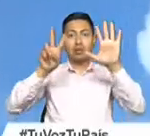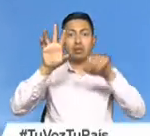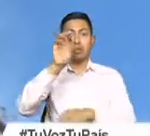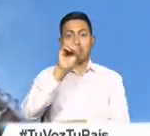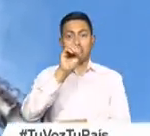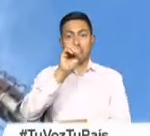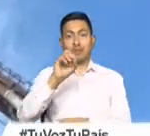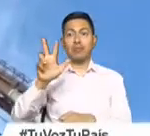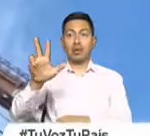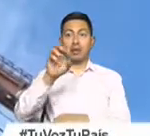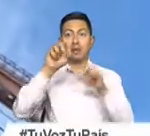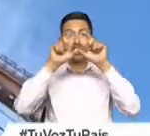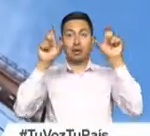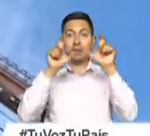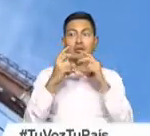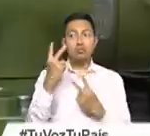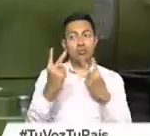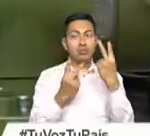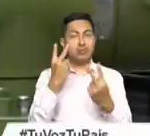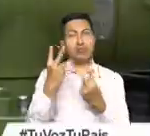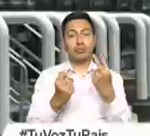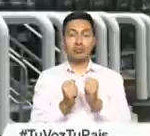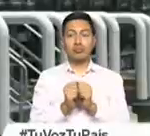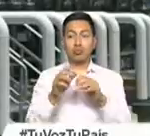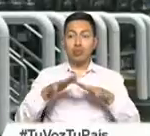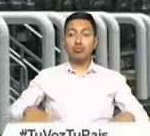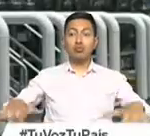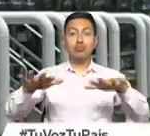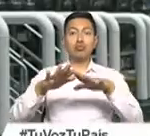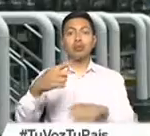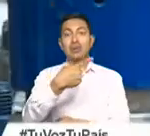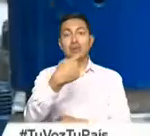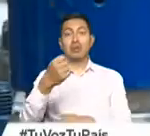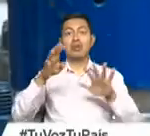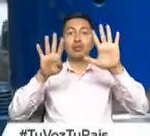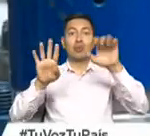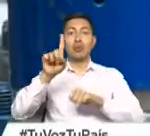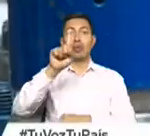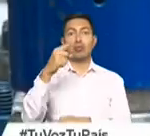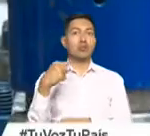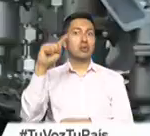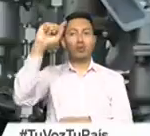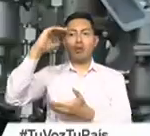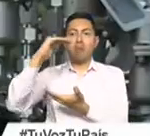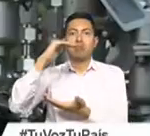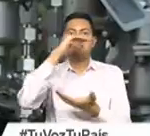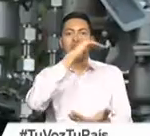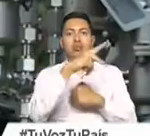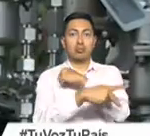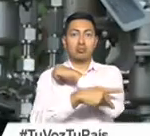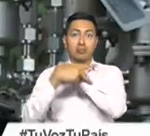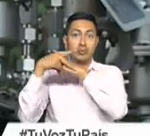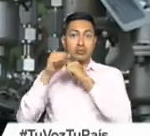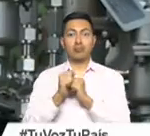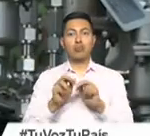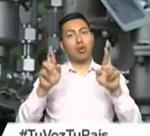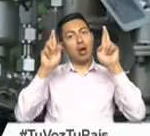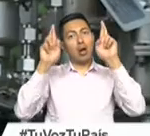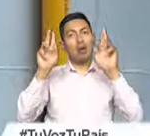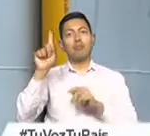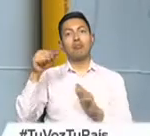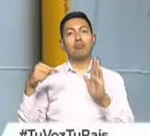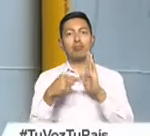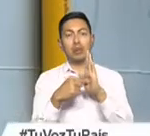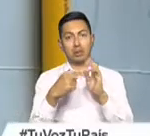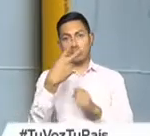visitarán los campos. El total de los campos suman 191 millones de barriles de reservas y se espera obtener cerca de